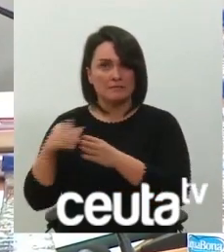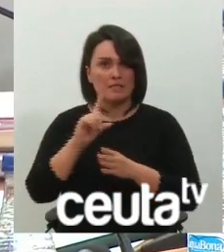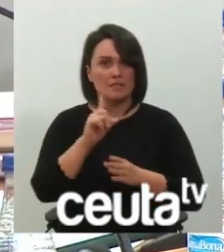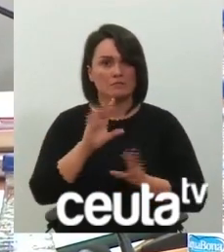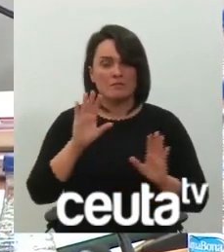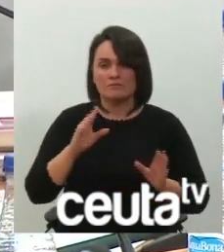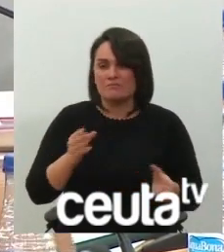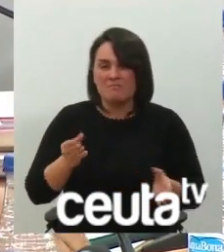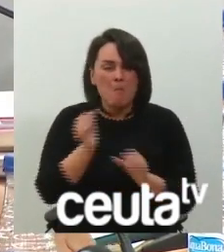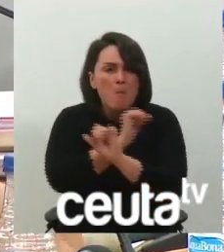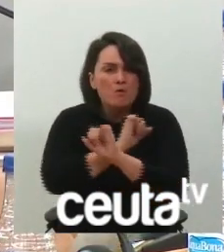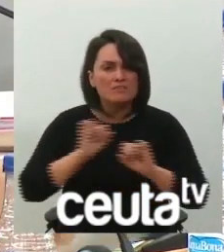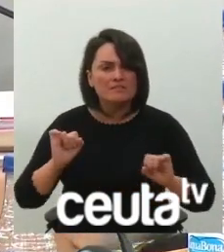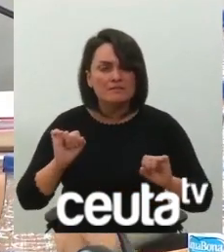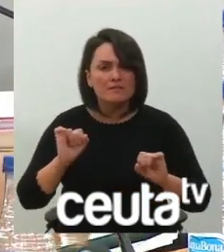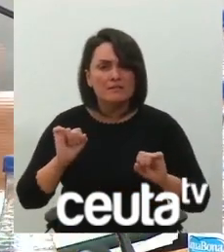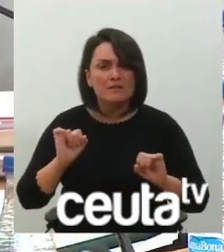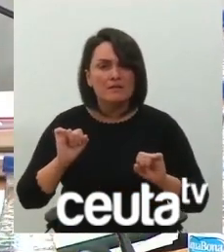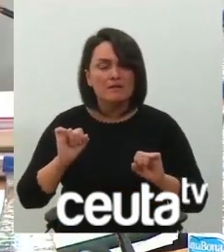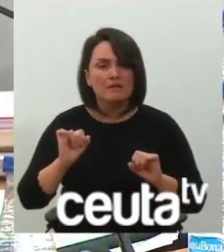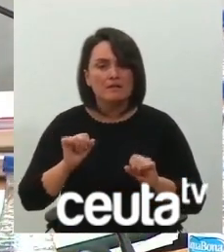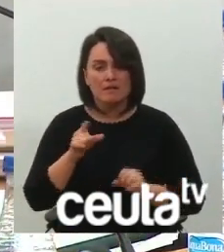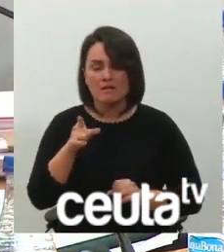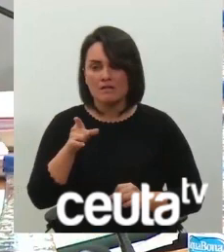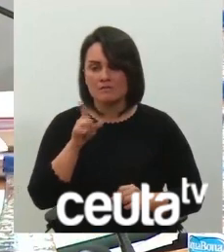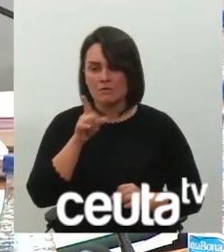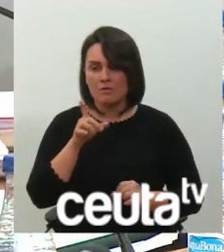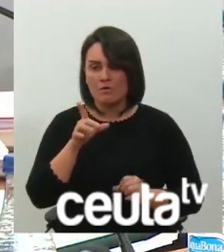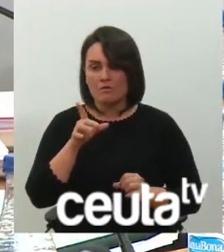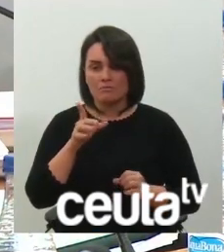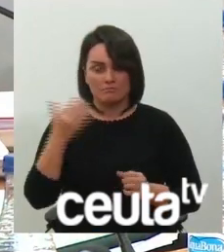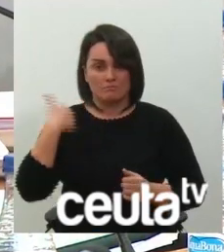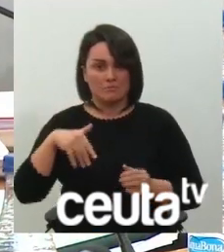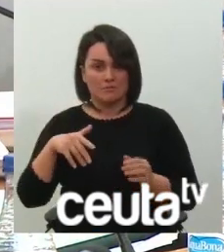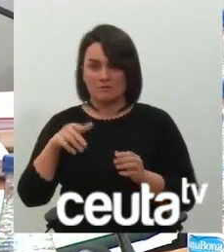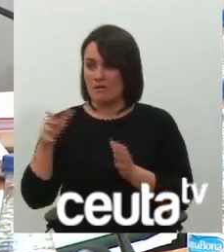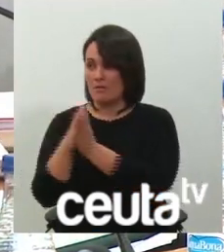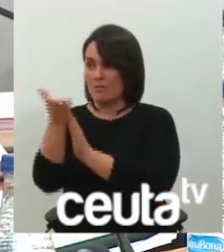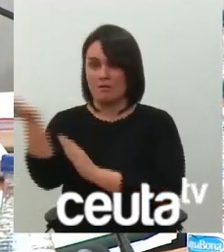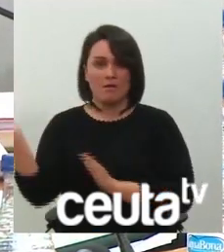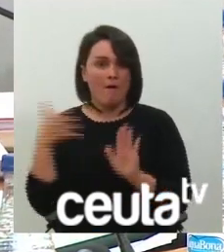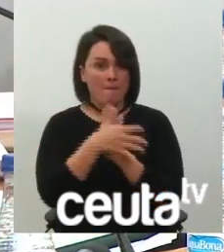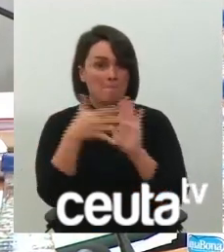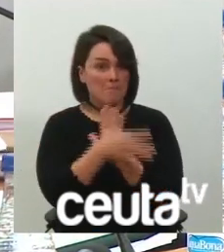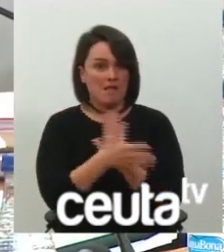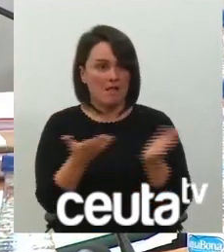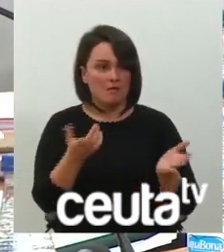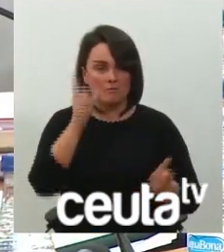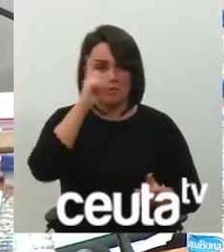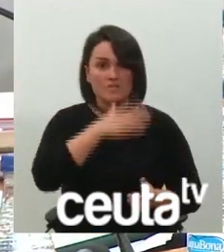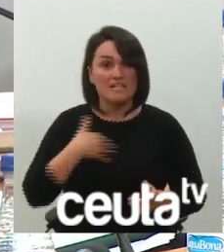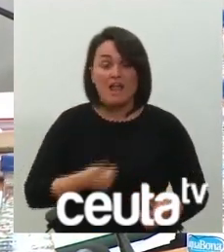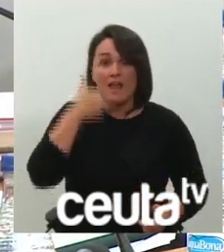sería absolutamente ya le han mandado los datos a que yo no sé exactamente cuál que más que quiere que le